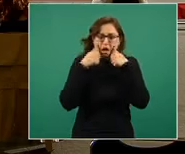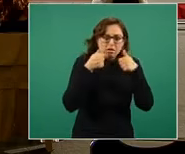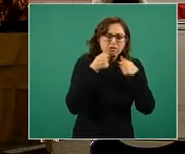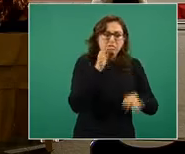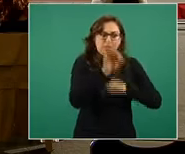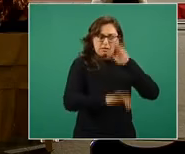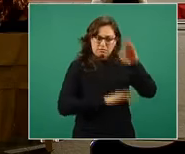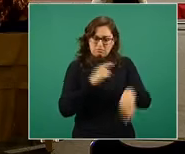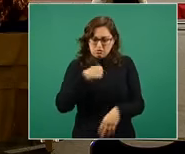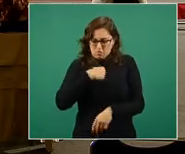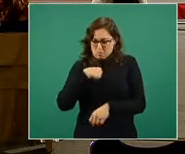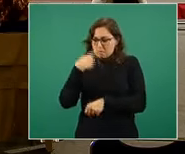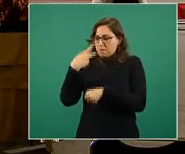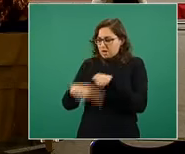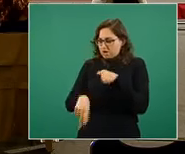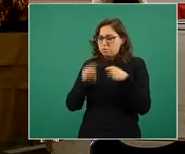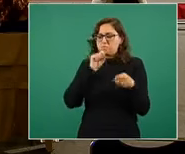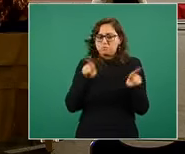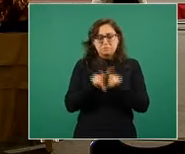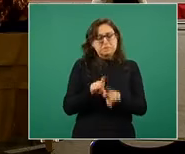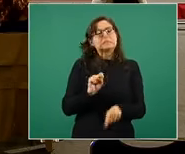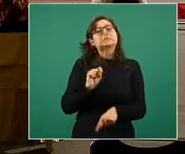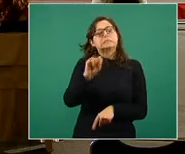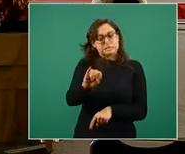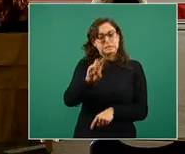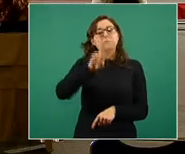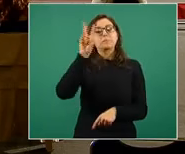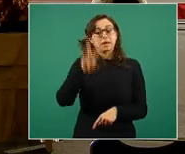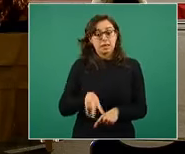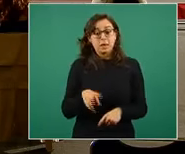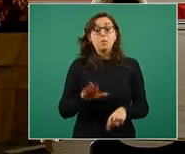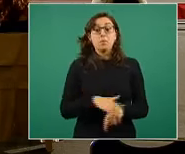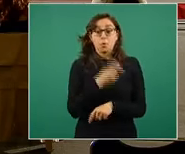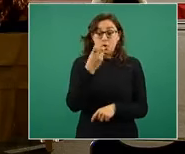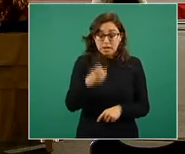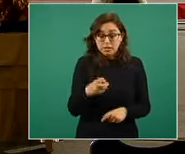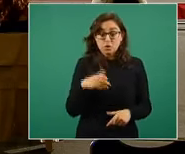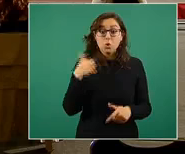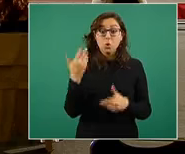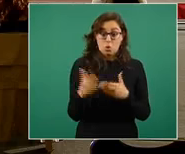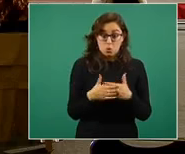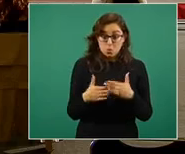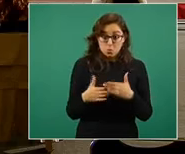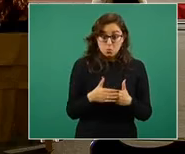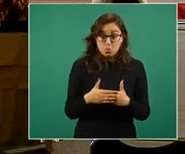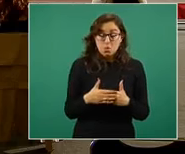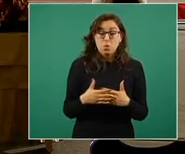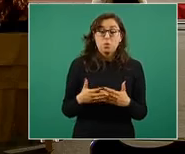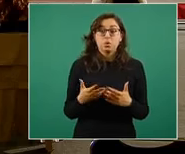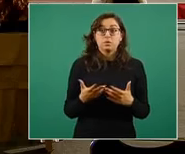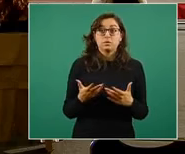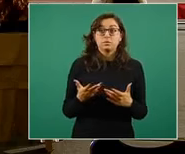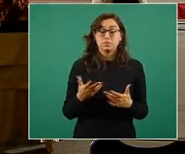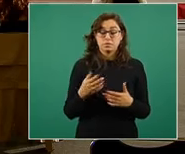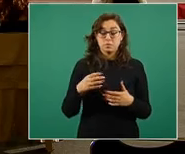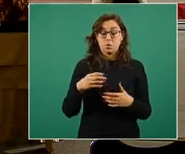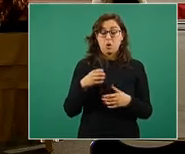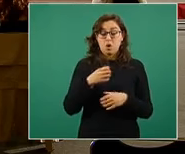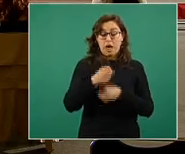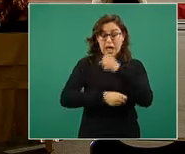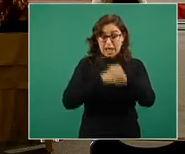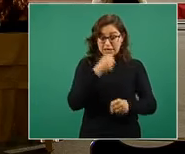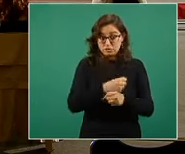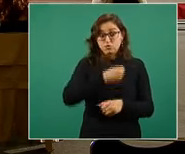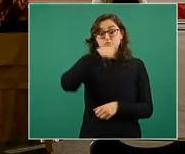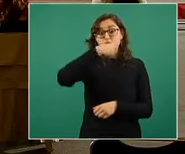hemos identificado es que cuando entramos ya a la vacunación por la priorización de la edad, el criterio